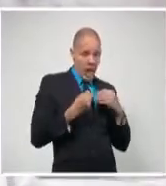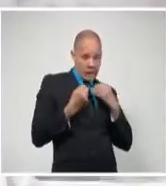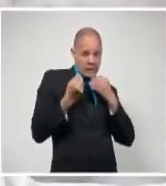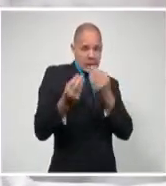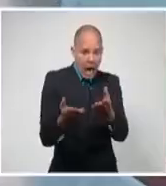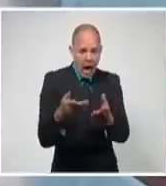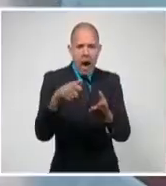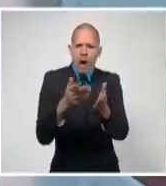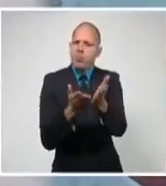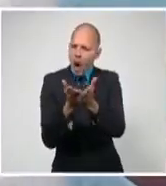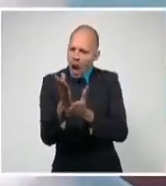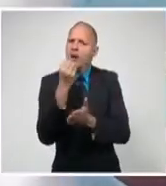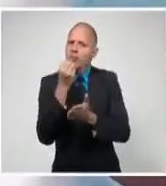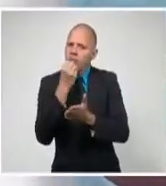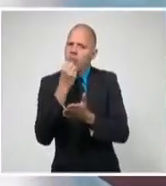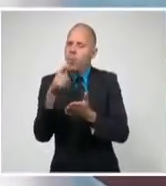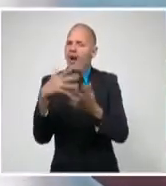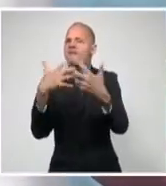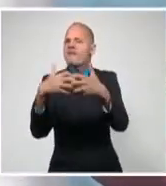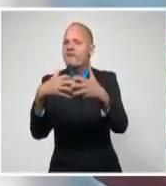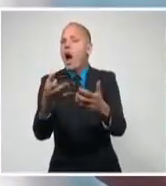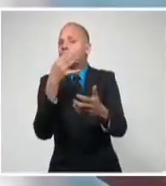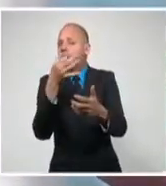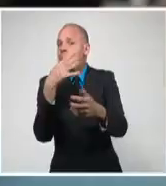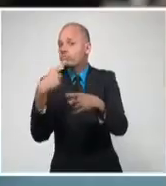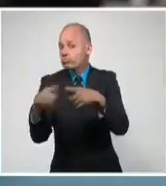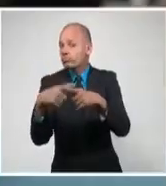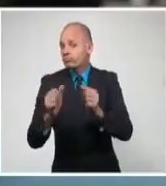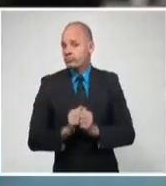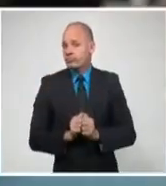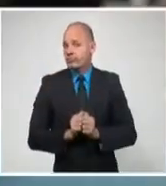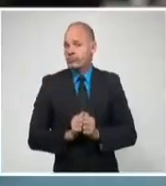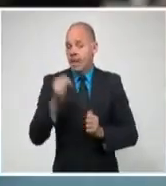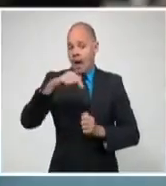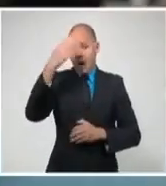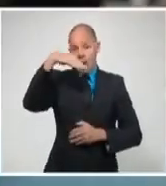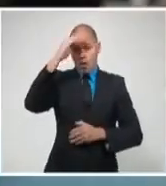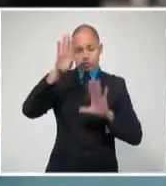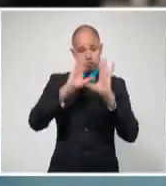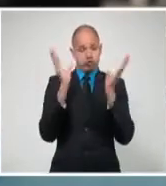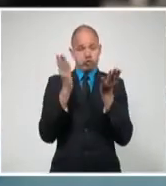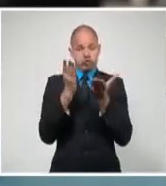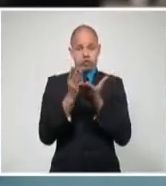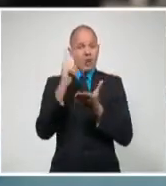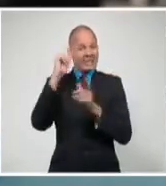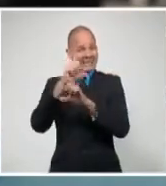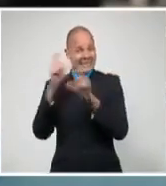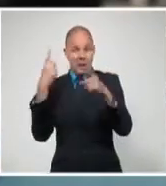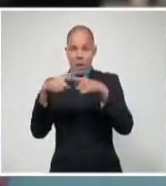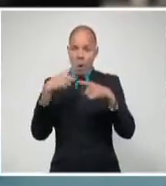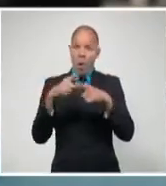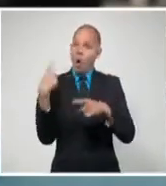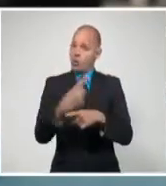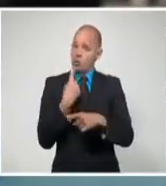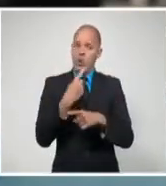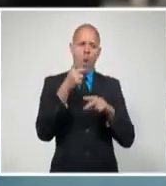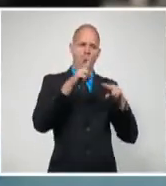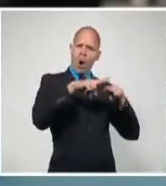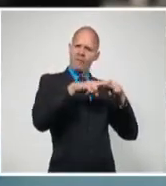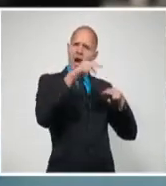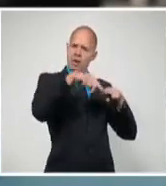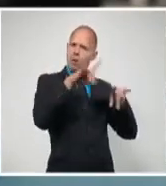en Cuba la colaboración científica es espectacular y la universidad ha demostrado que está ahí para BioCuba Pharma y para cualquier otra empresa